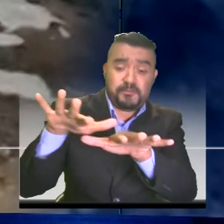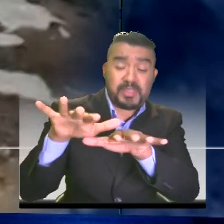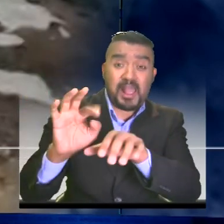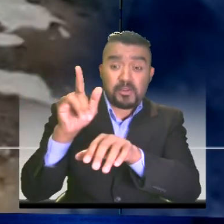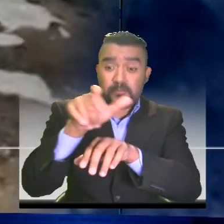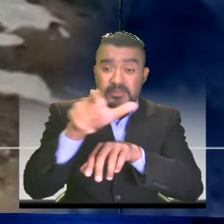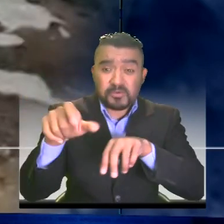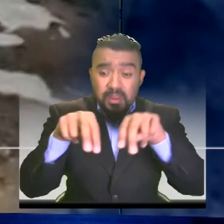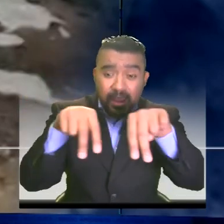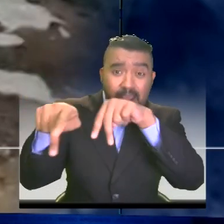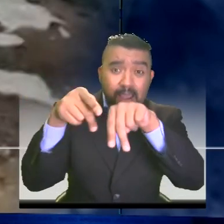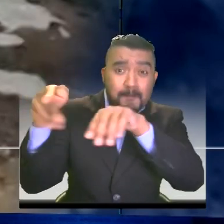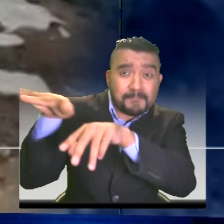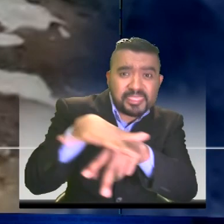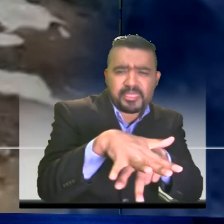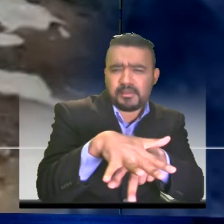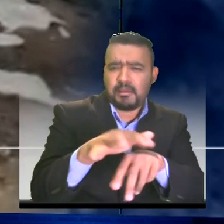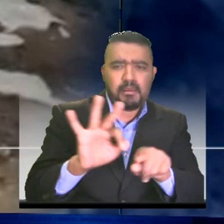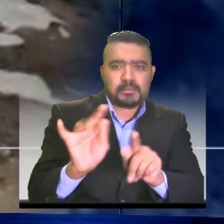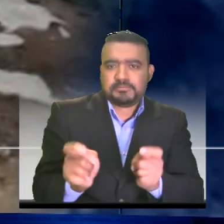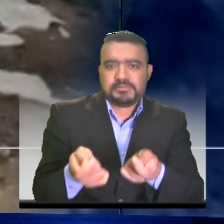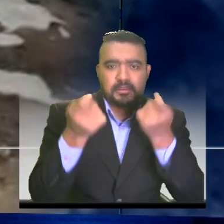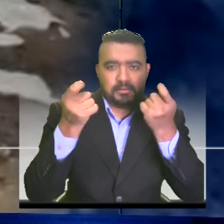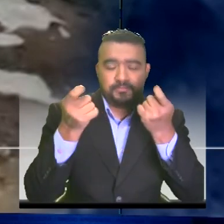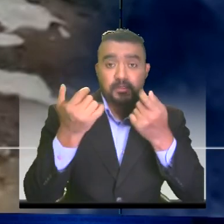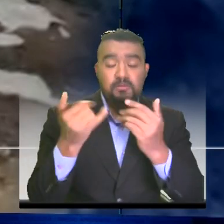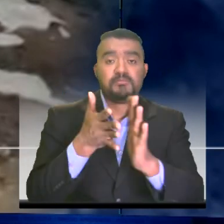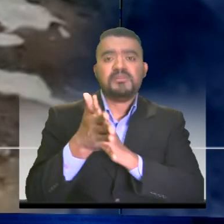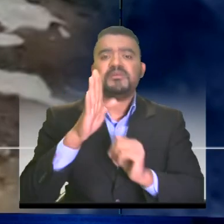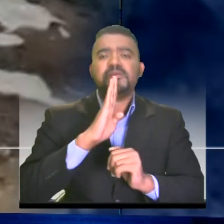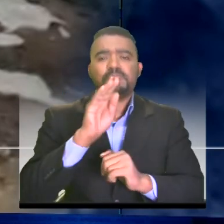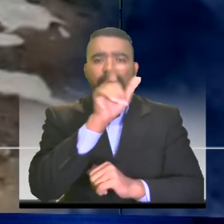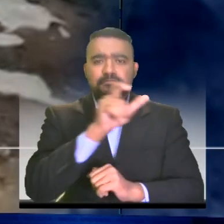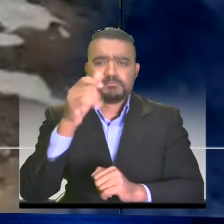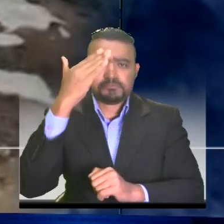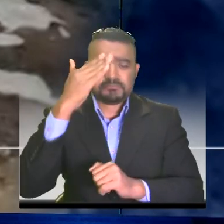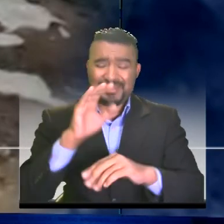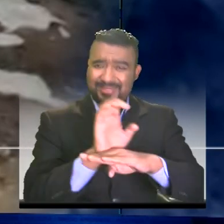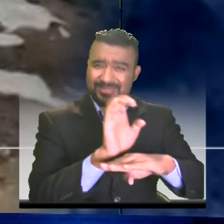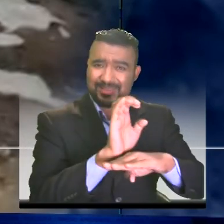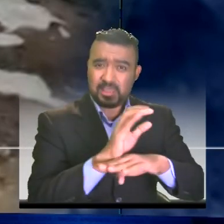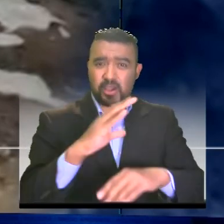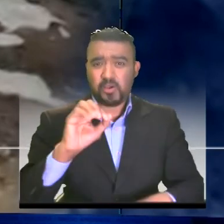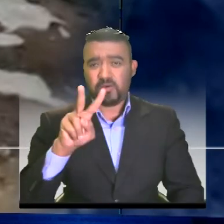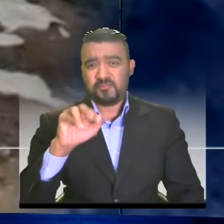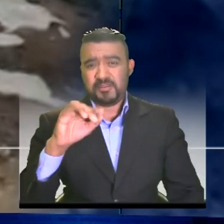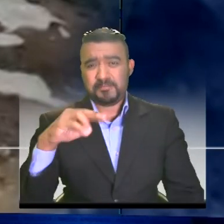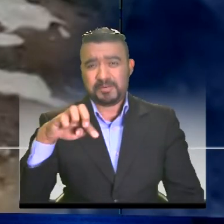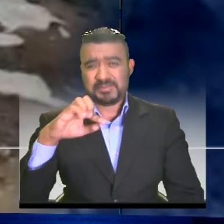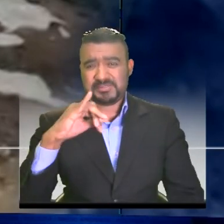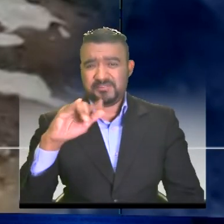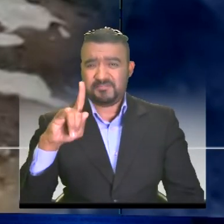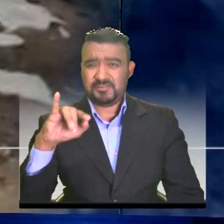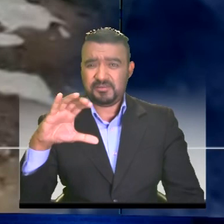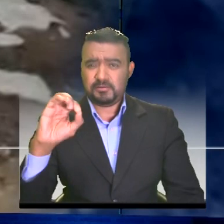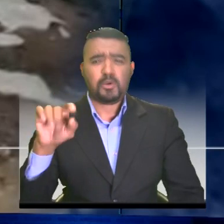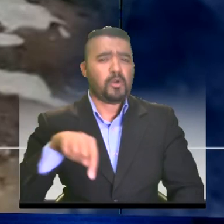resultó afectada. Mediante un comunicado, la Agencia Nacional de Infraestructura y COBI Pacífico explicaron todo lo sucedido.